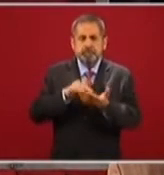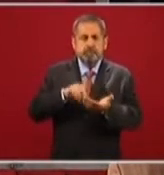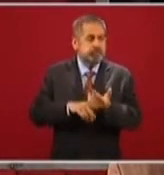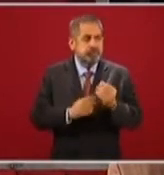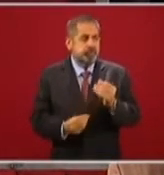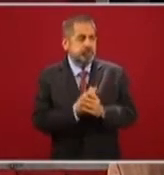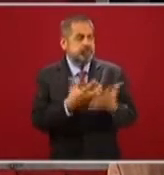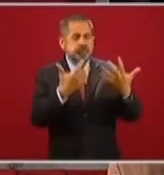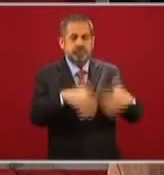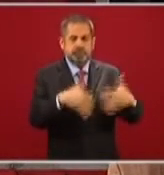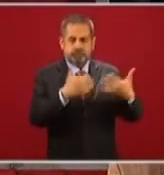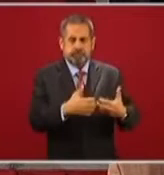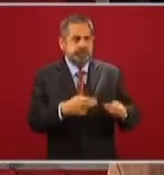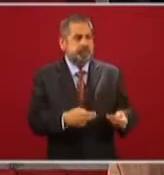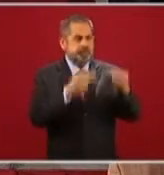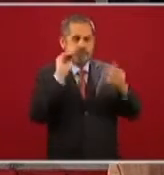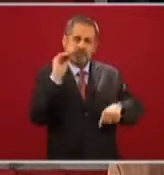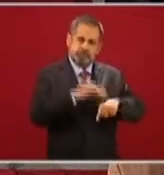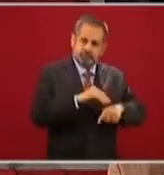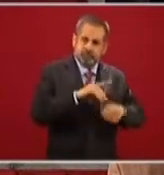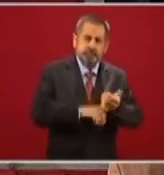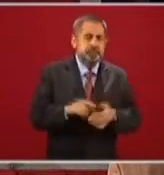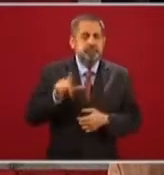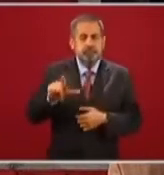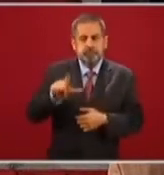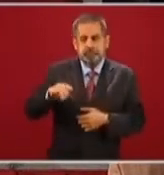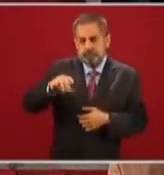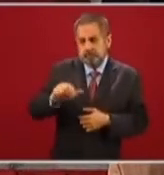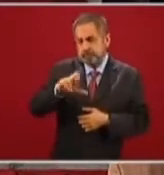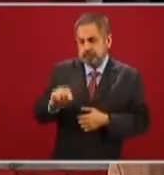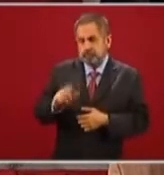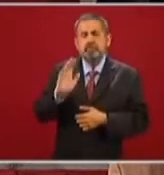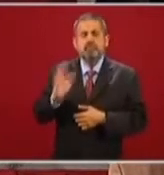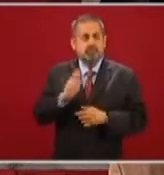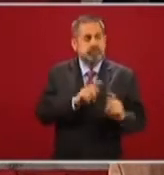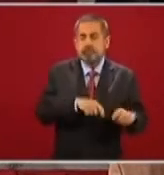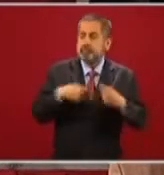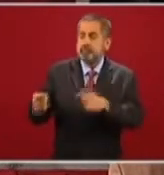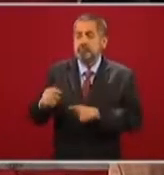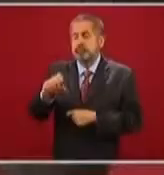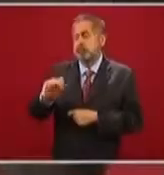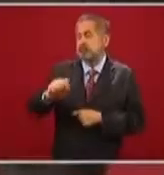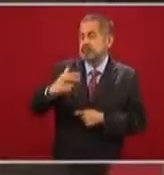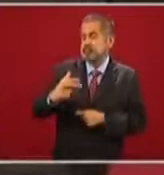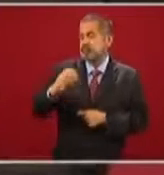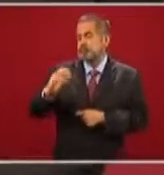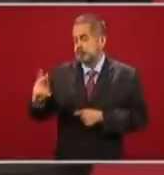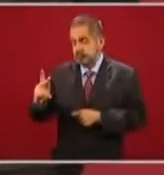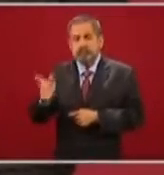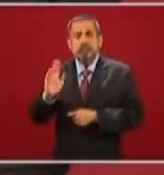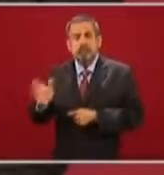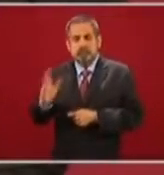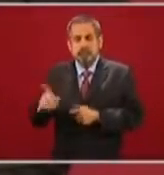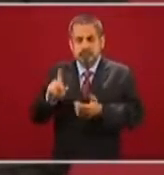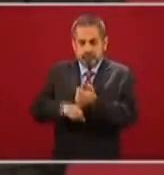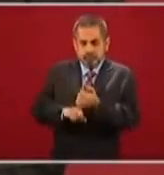empresa, y el 17 de marzo ya se entregaron a la Secretaría de Hacienda y Crédito Público tanto